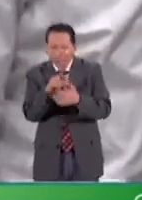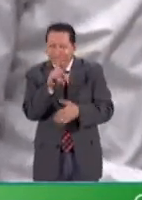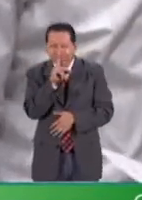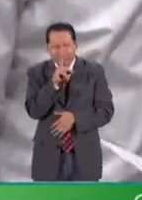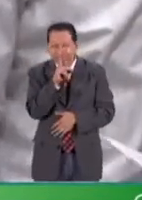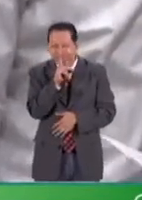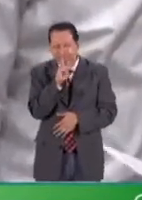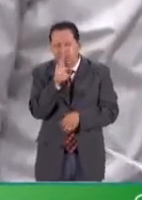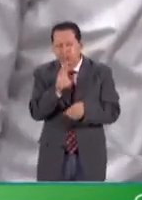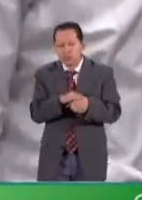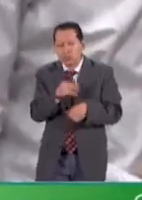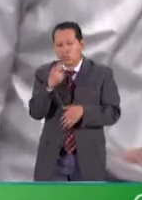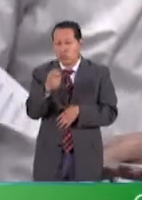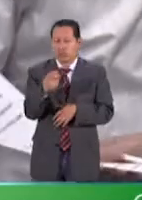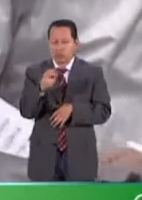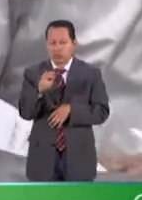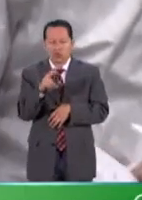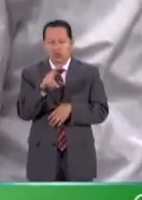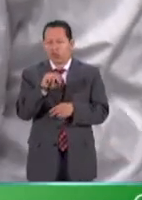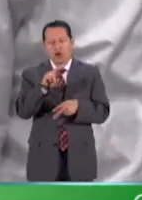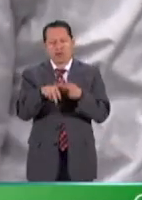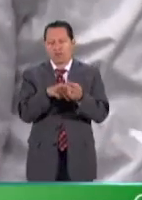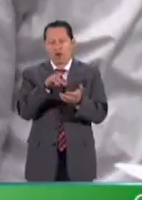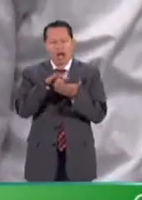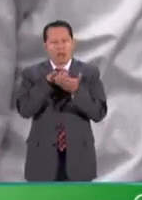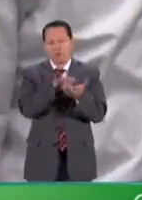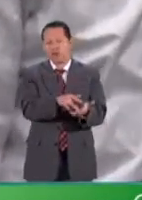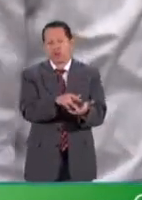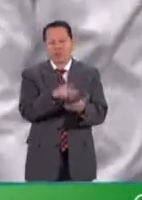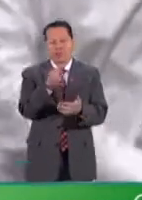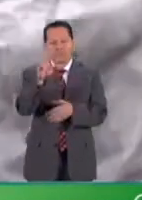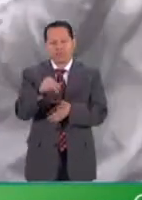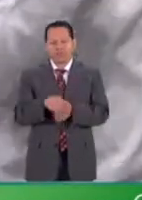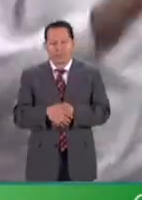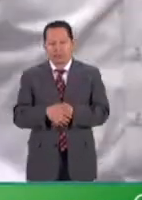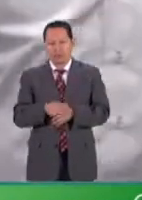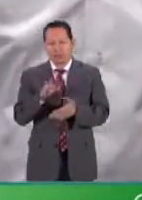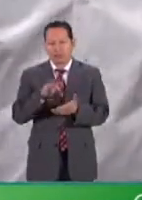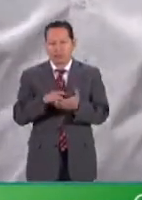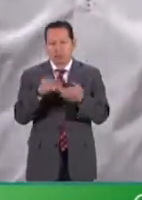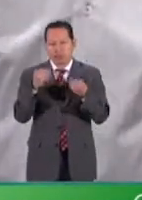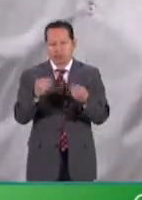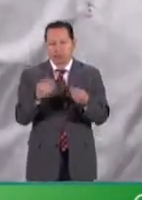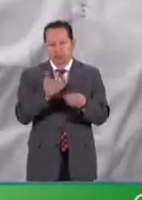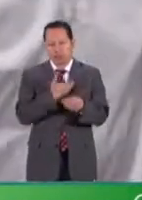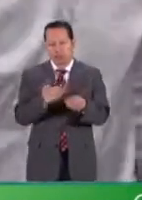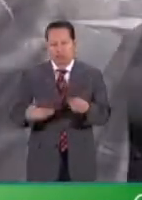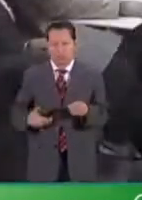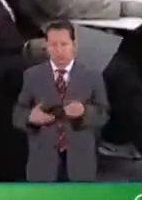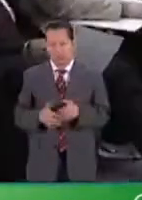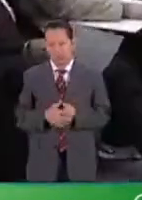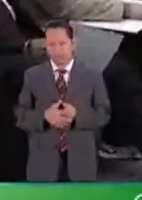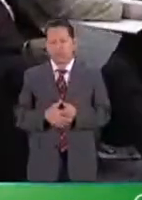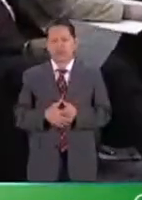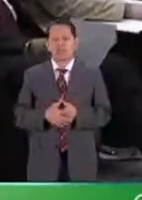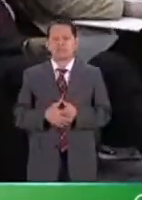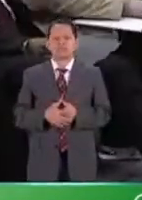eso no vamos a convalidar este atropello. Muchas gracias, presidente.